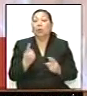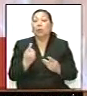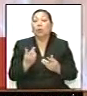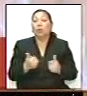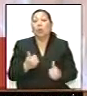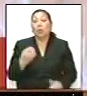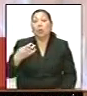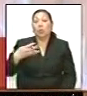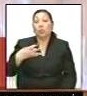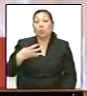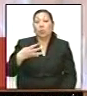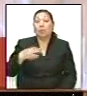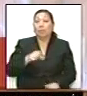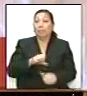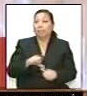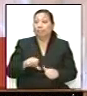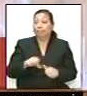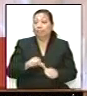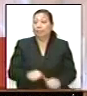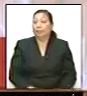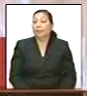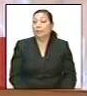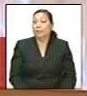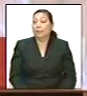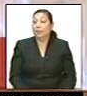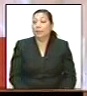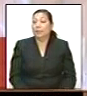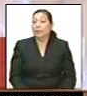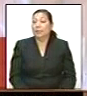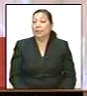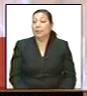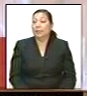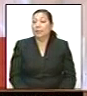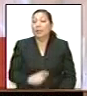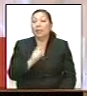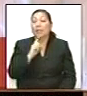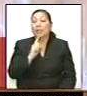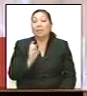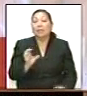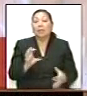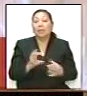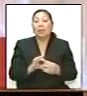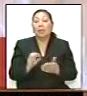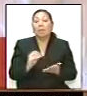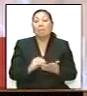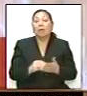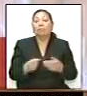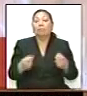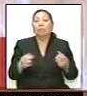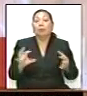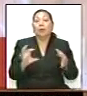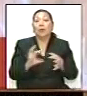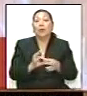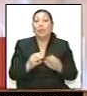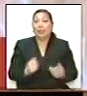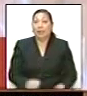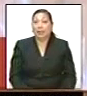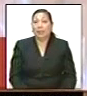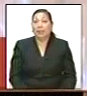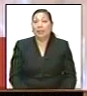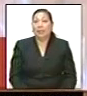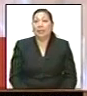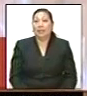cuatro ejes de trabajo es una alianza más conectada y en ese sentido